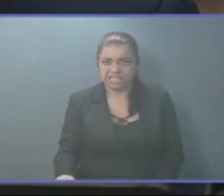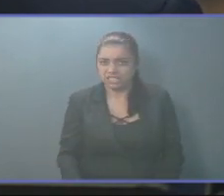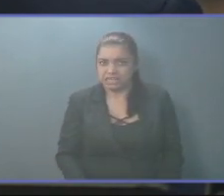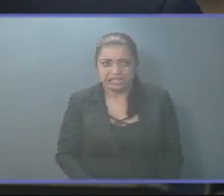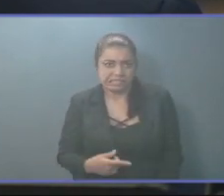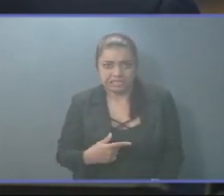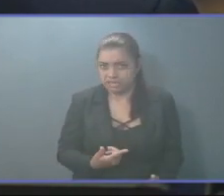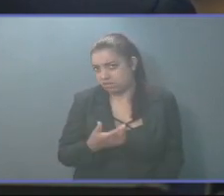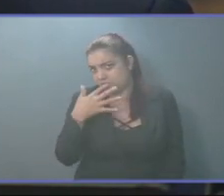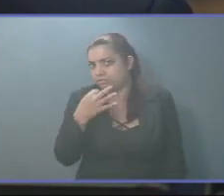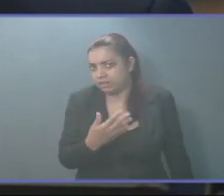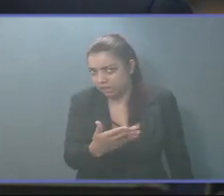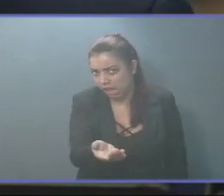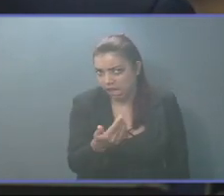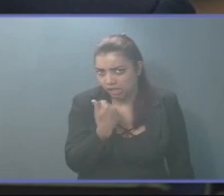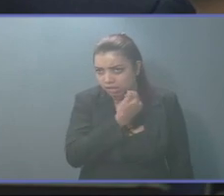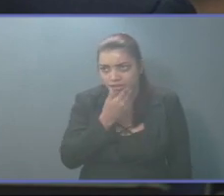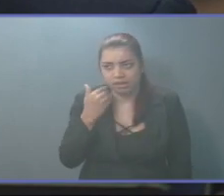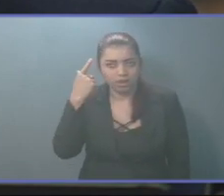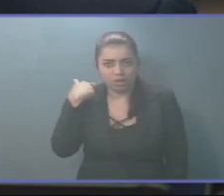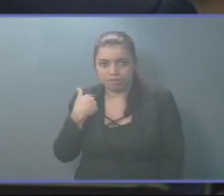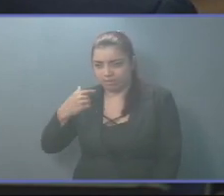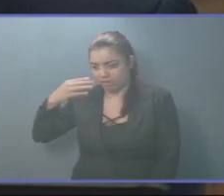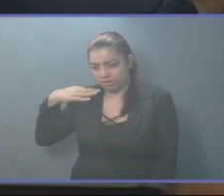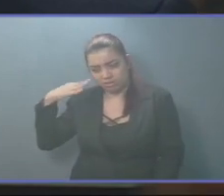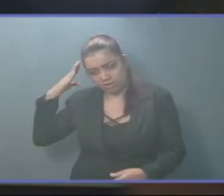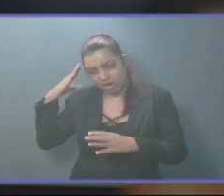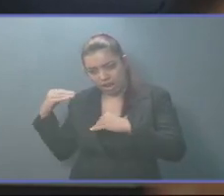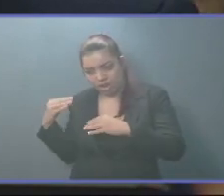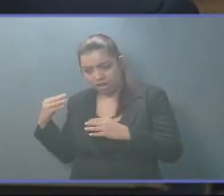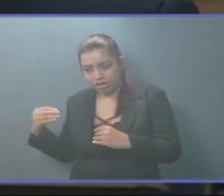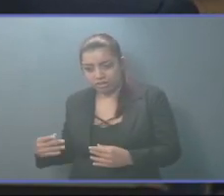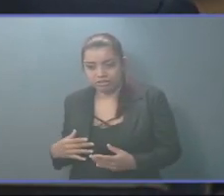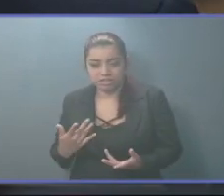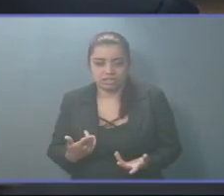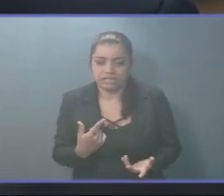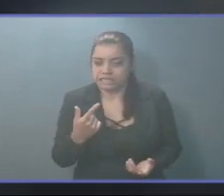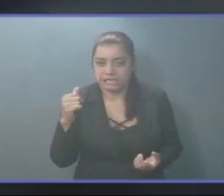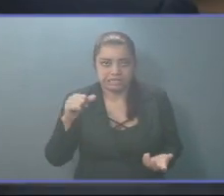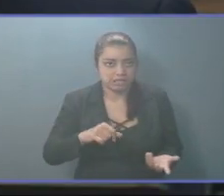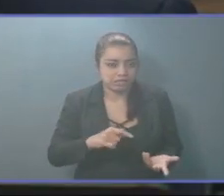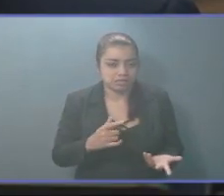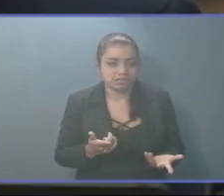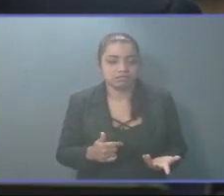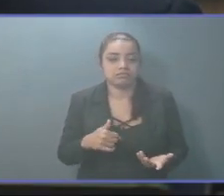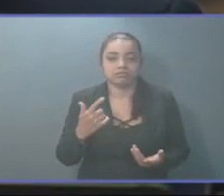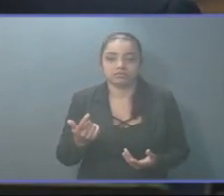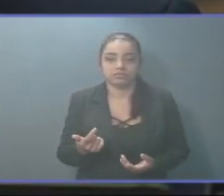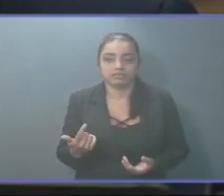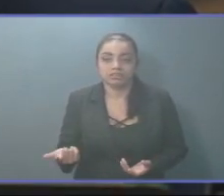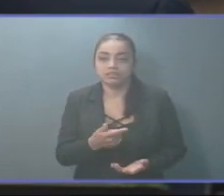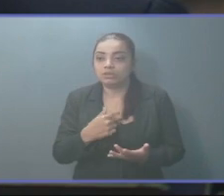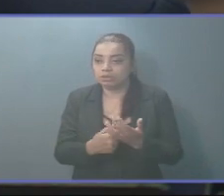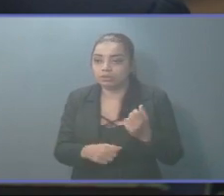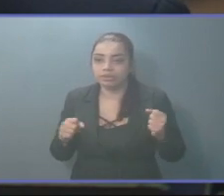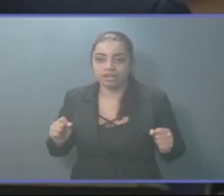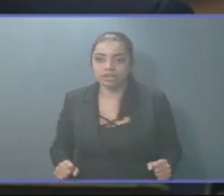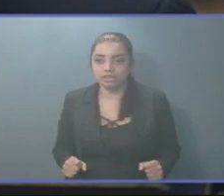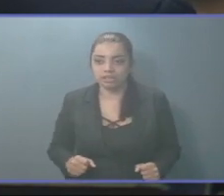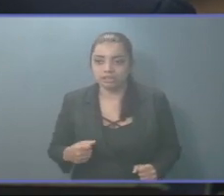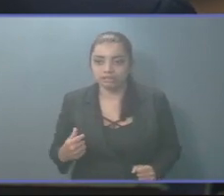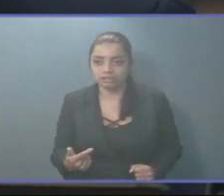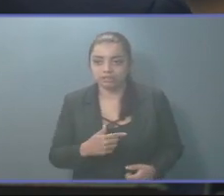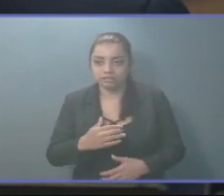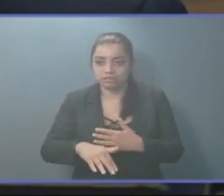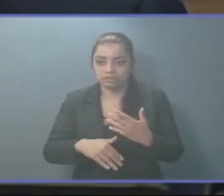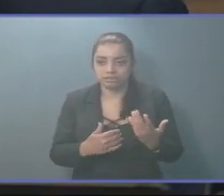formuladas, lo comentábamos con mi general, mal formuladas. Y de las cuales después no las usaron,